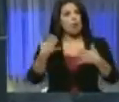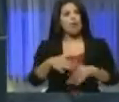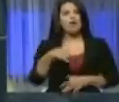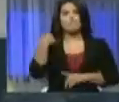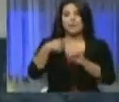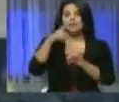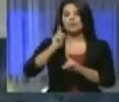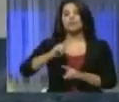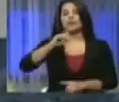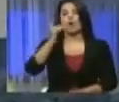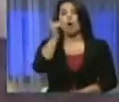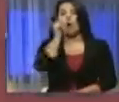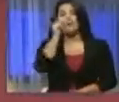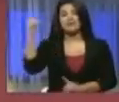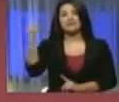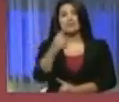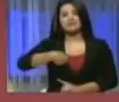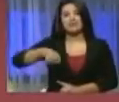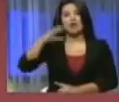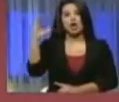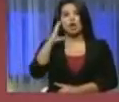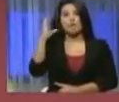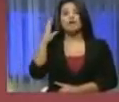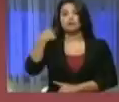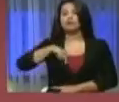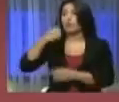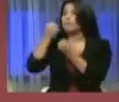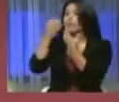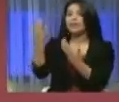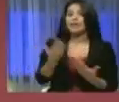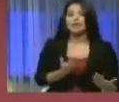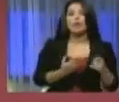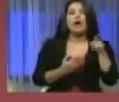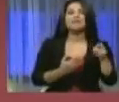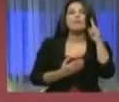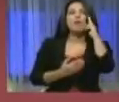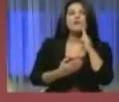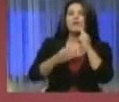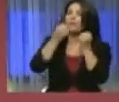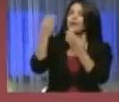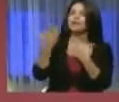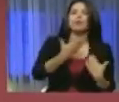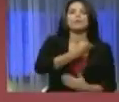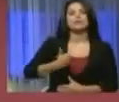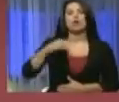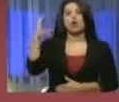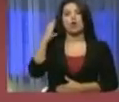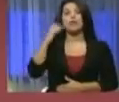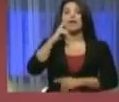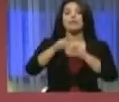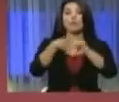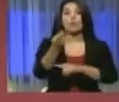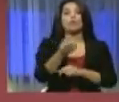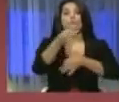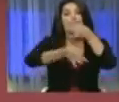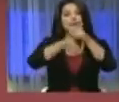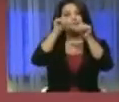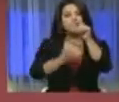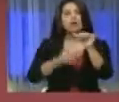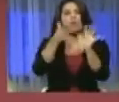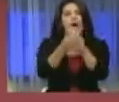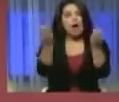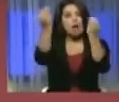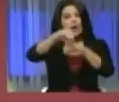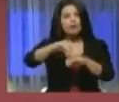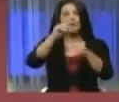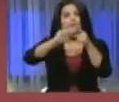Juan Manuel Santos, allá en el Orinoco. Y ya vamos a hablar los resultados de los acuerdos con el presidente Santos y lo bien